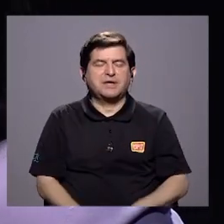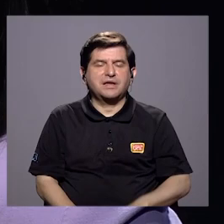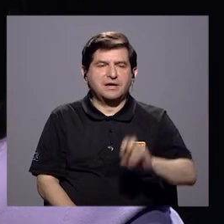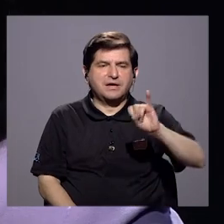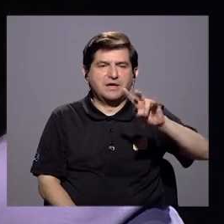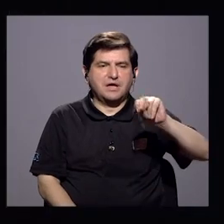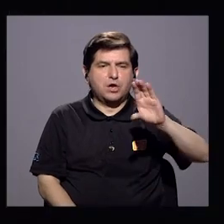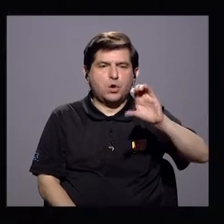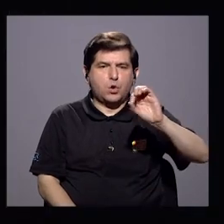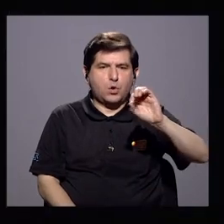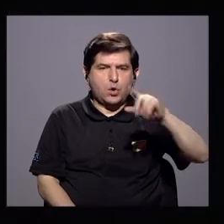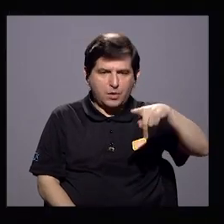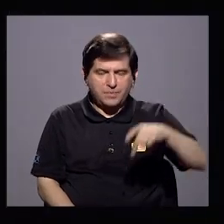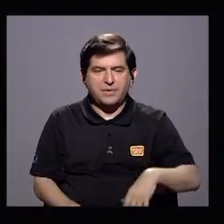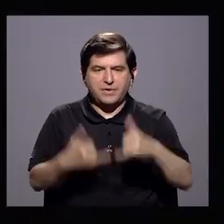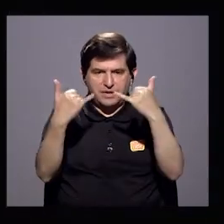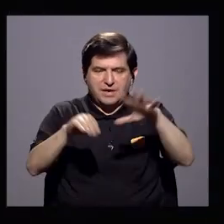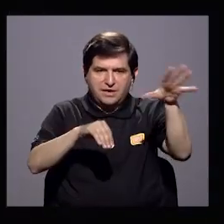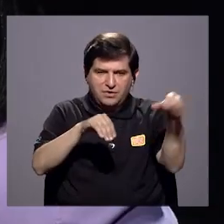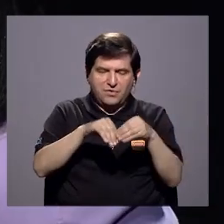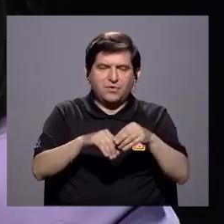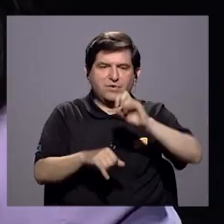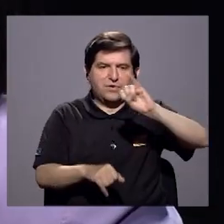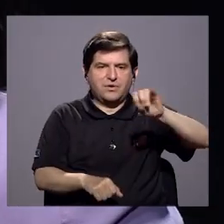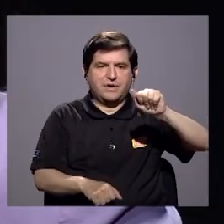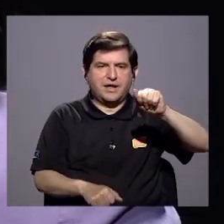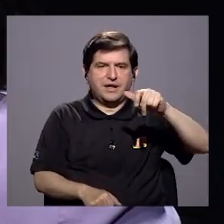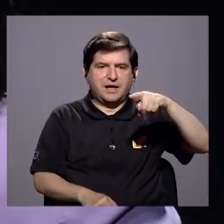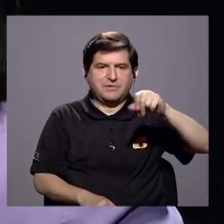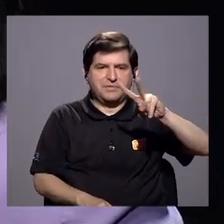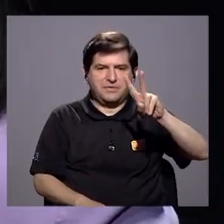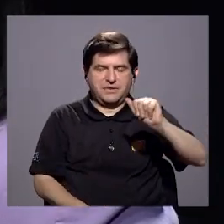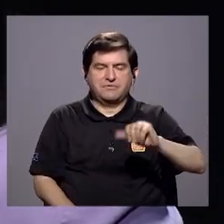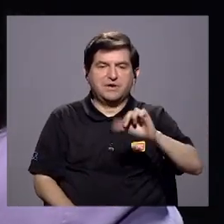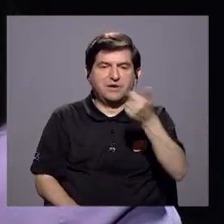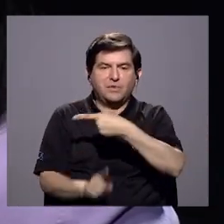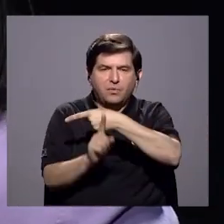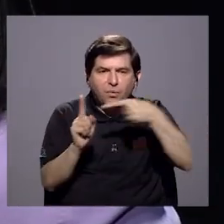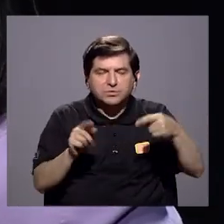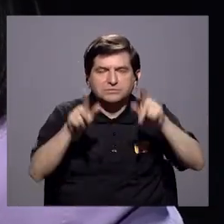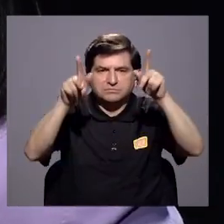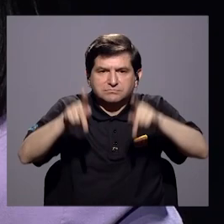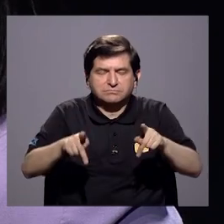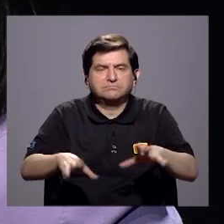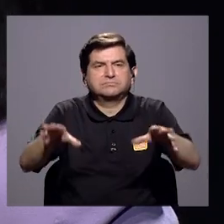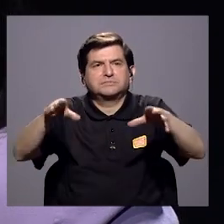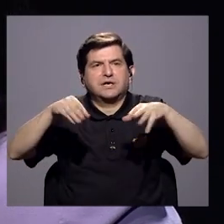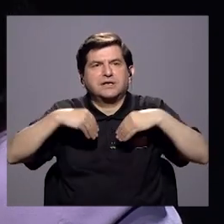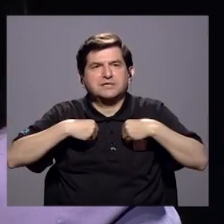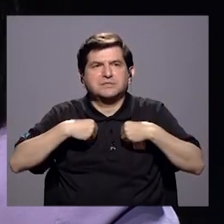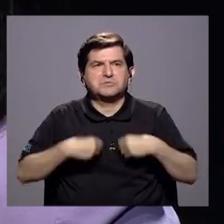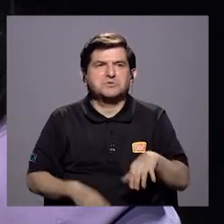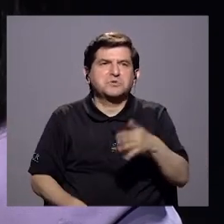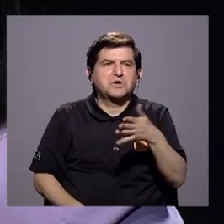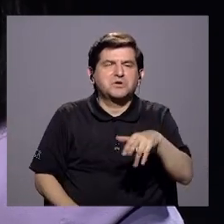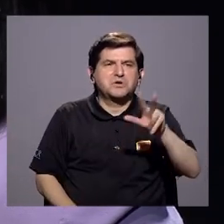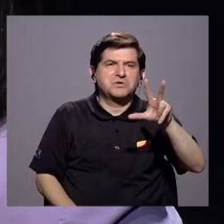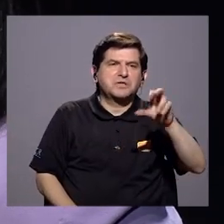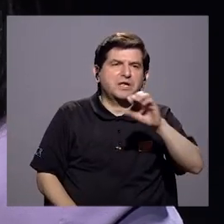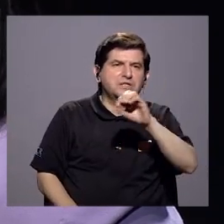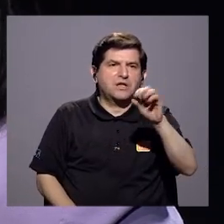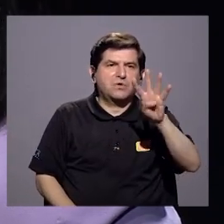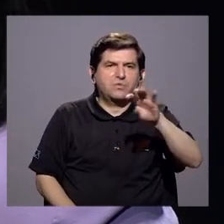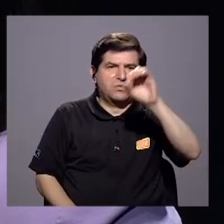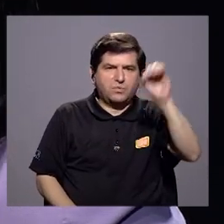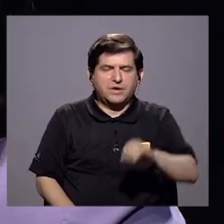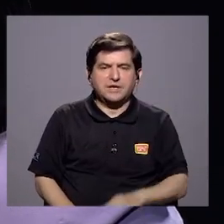pues ahora se suma el de Japteva. La otra mitad de personas, más o menos, se acogió, o un 40-30% se